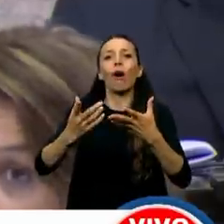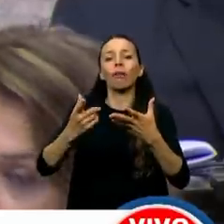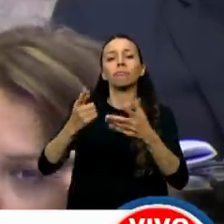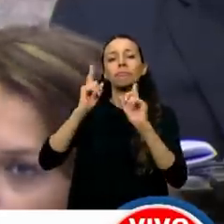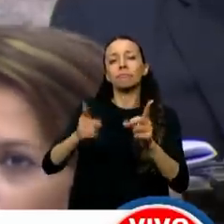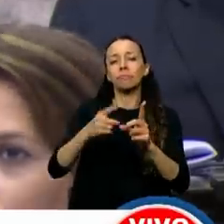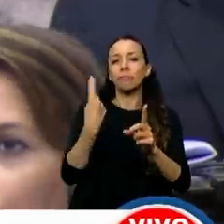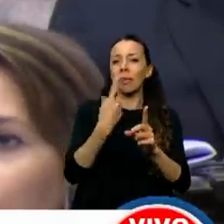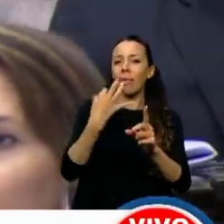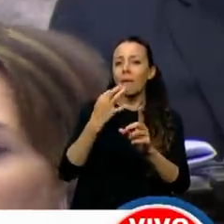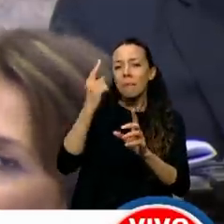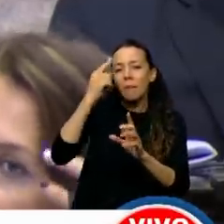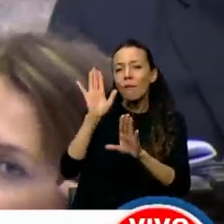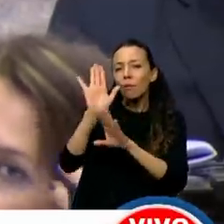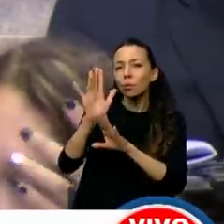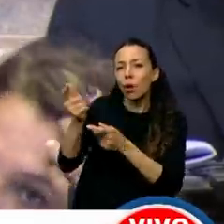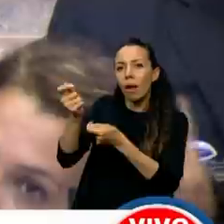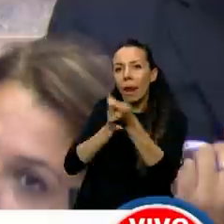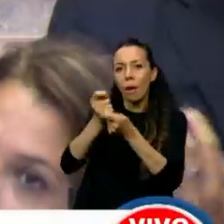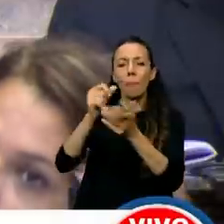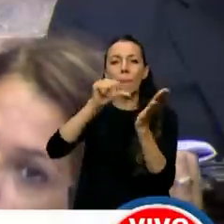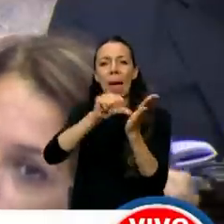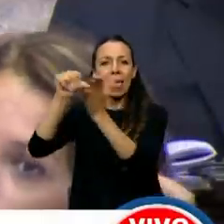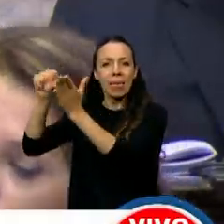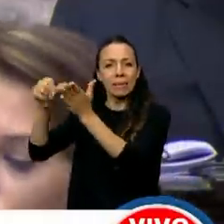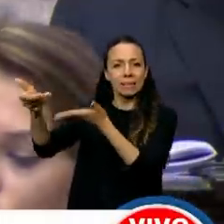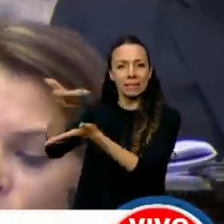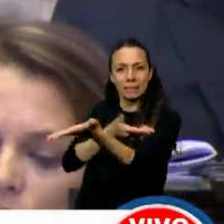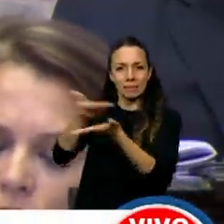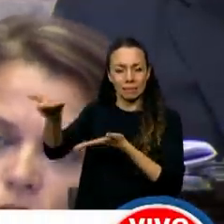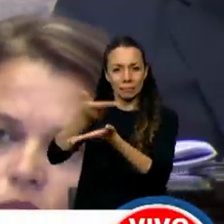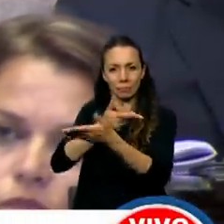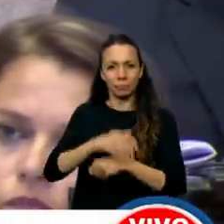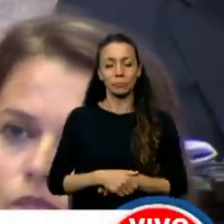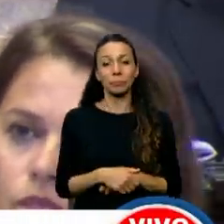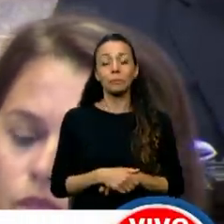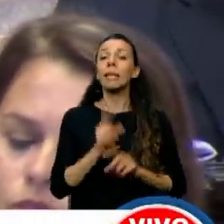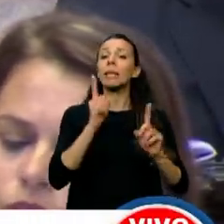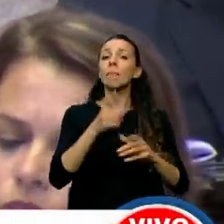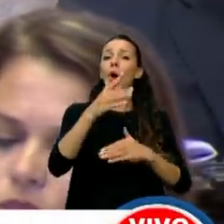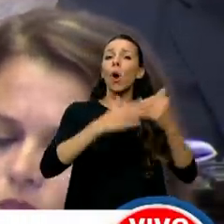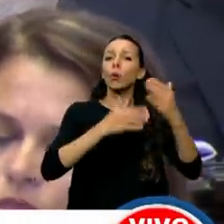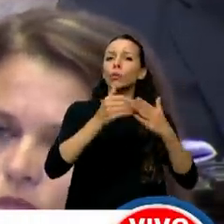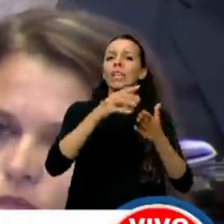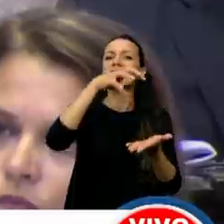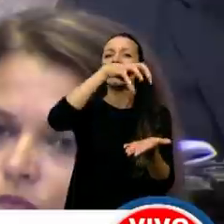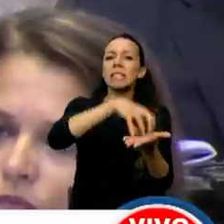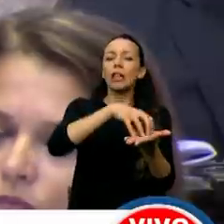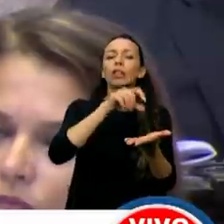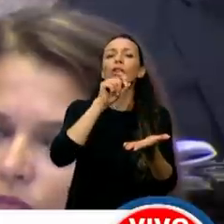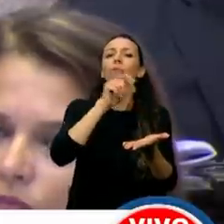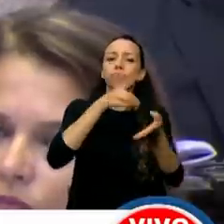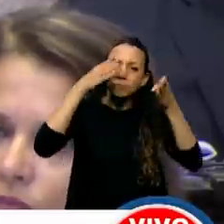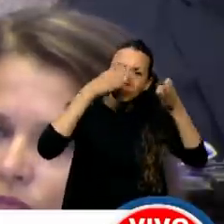para los próximos años contempla también la construcción de un centro territorial de abordaje para la